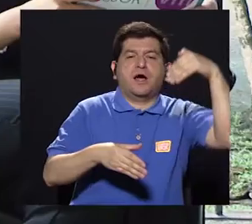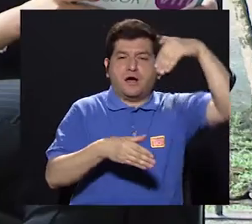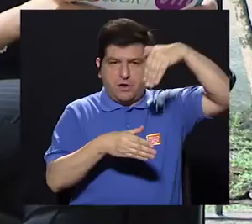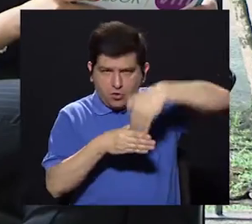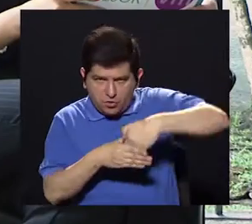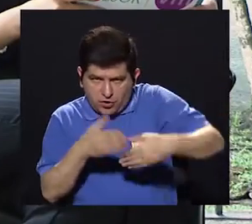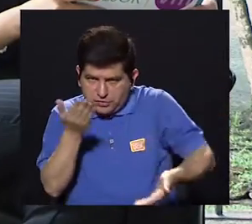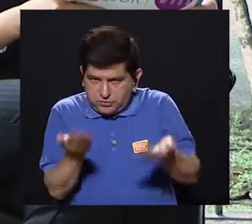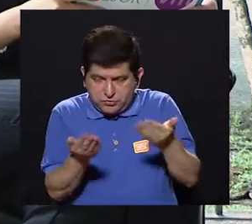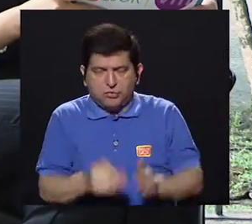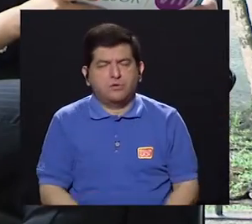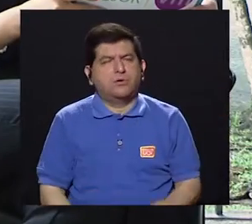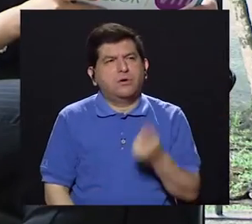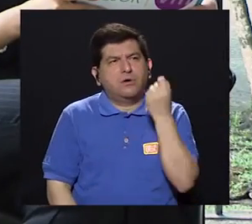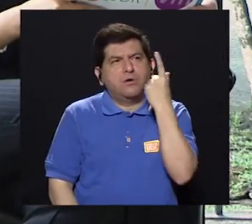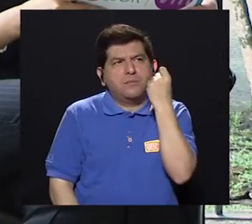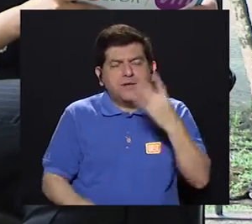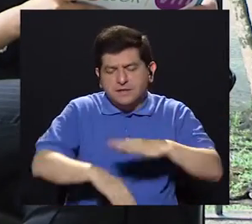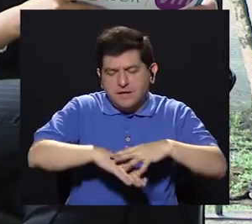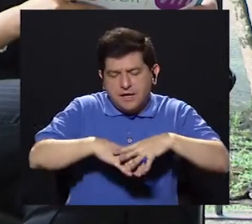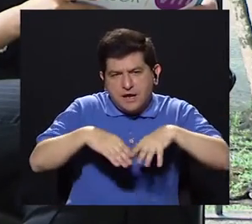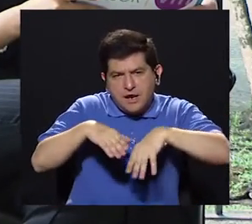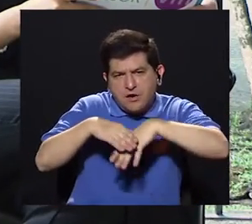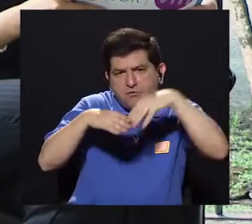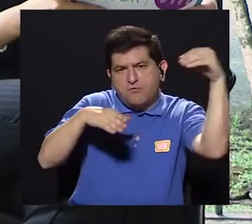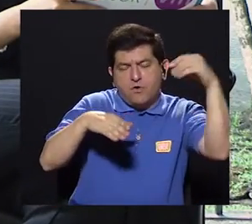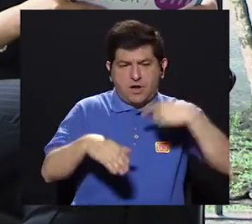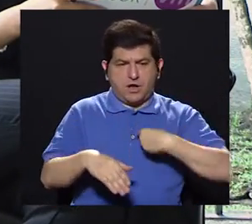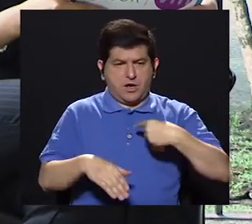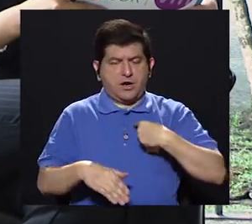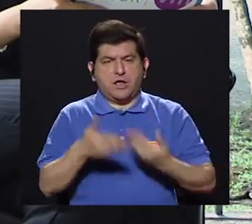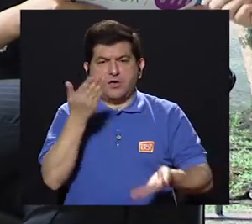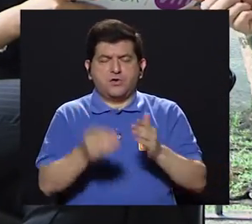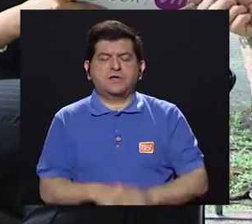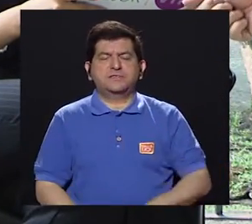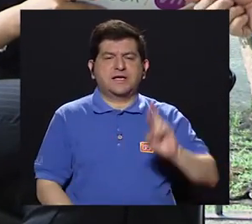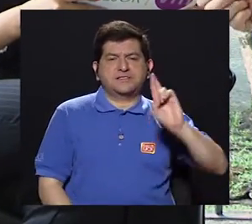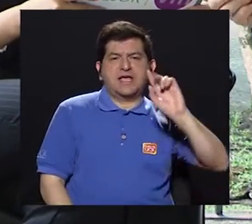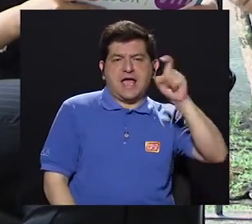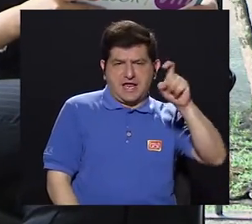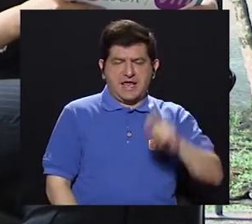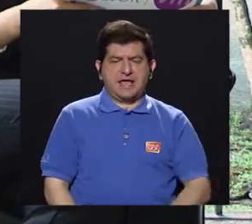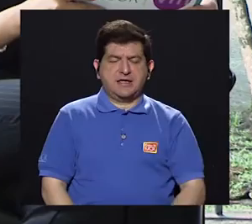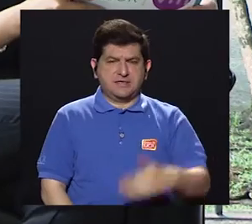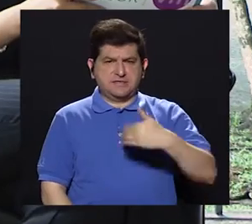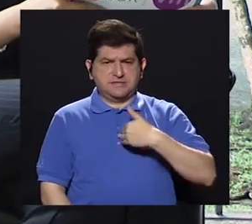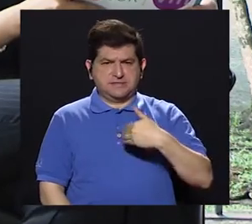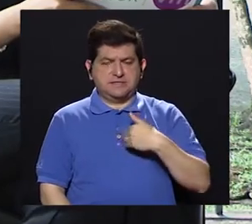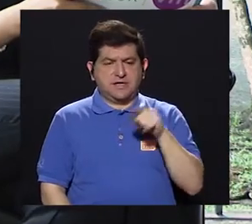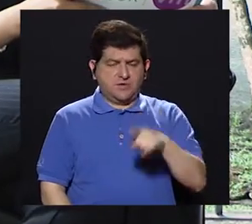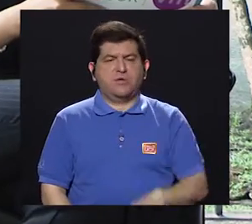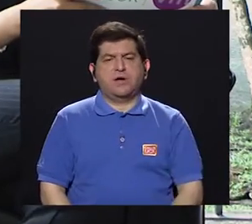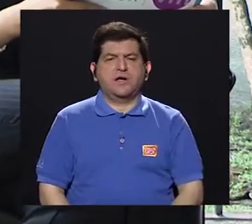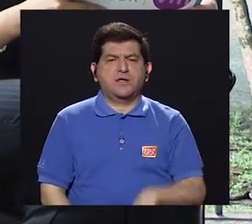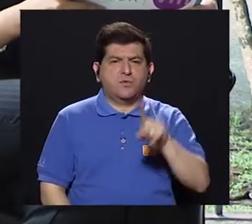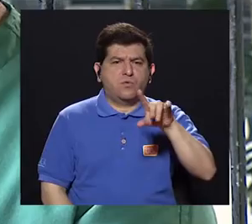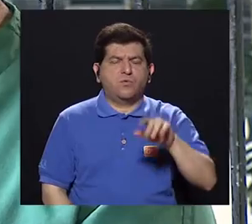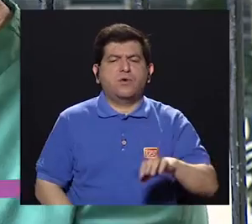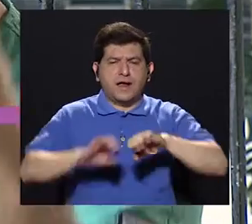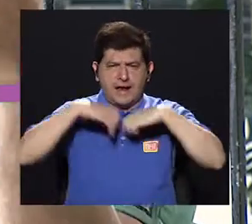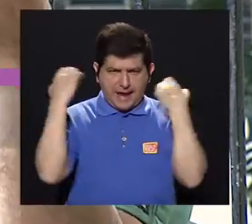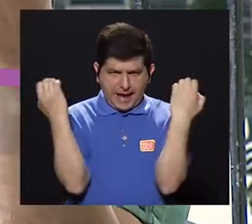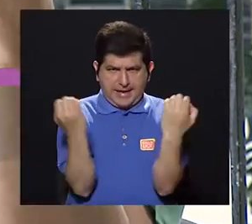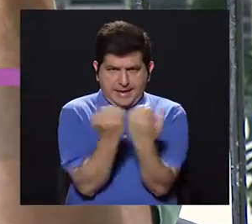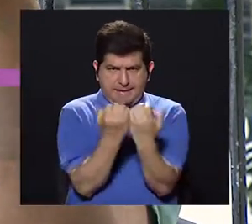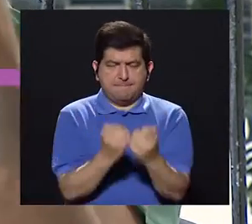interna. Entonces, podemos interpretar la exposición externa como cuando yo voy a tomar una radiografía, tengo una fuente externa, o sea, es